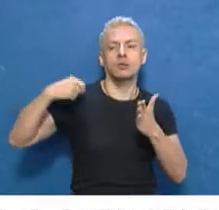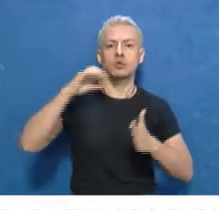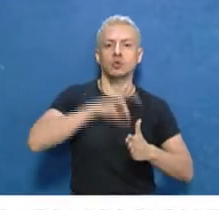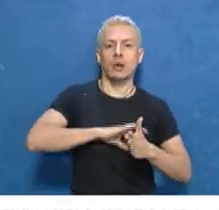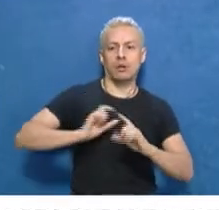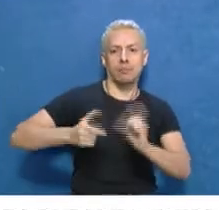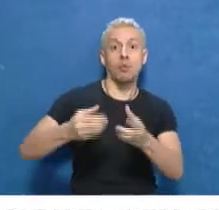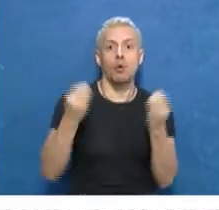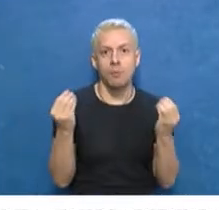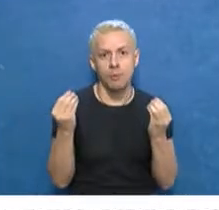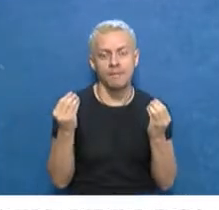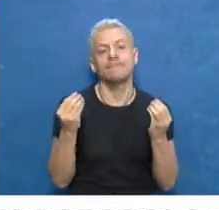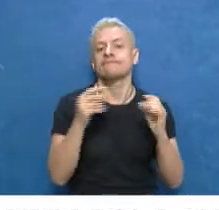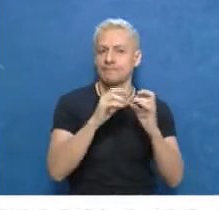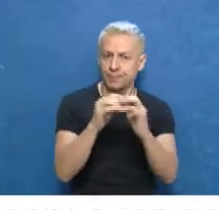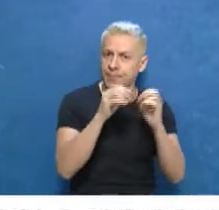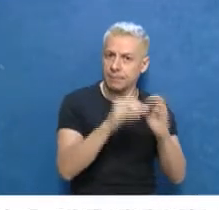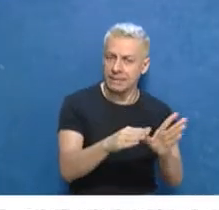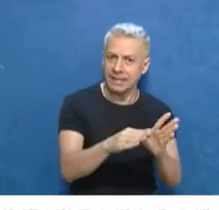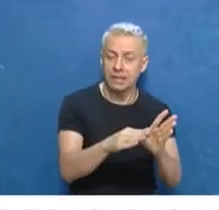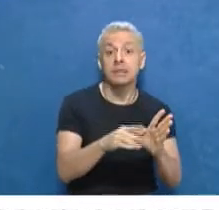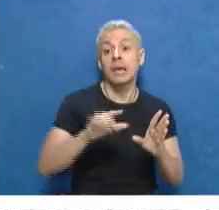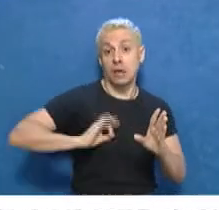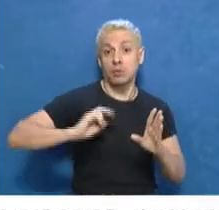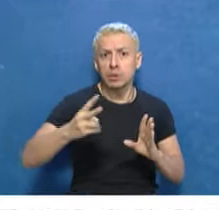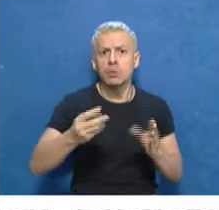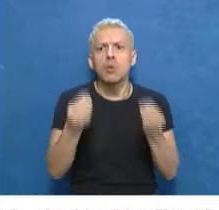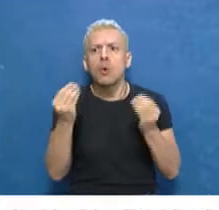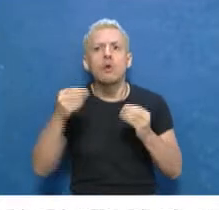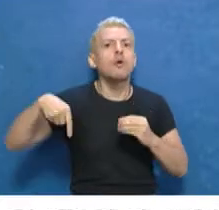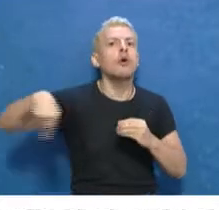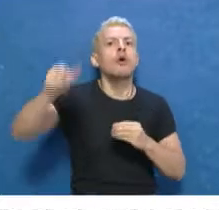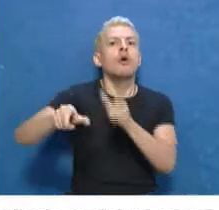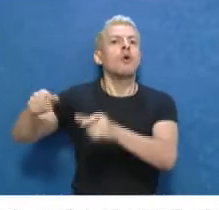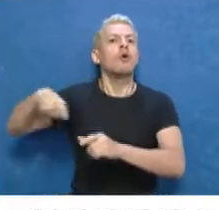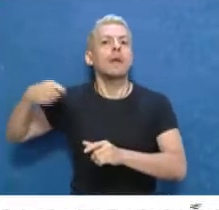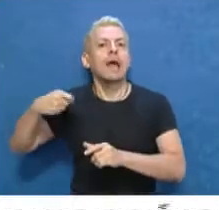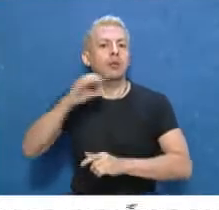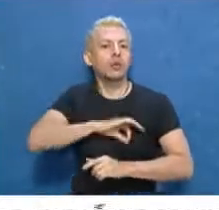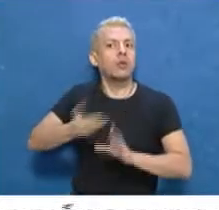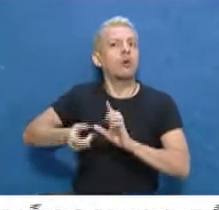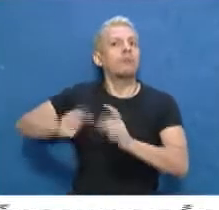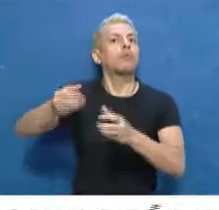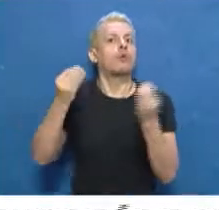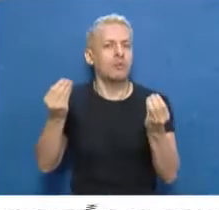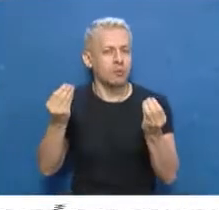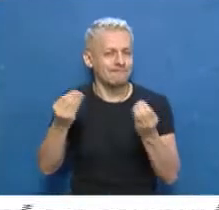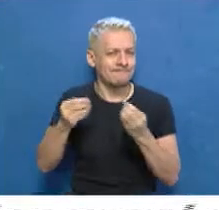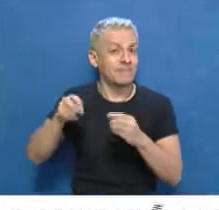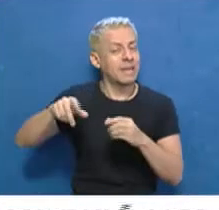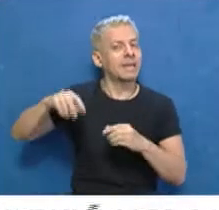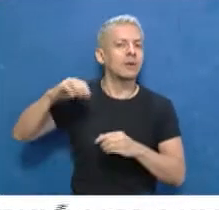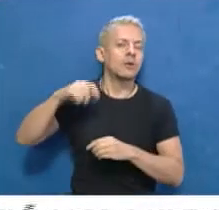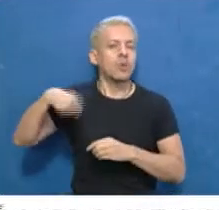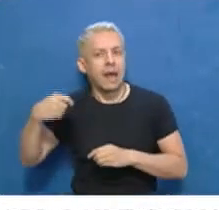a partir del próximo año para calcular los aumentos de los haberes de los jubilados, pensionados y también de los que reciben